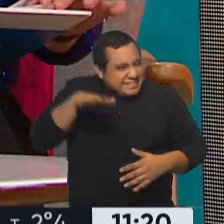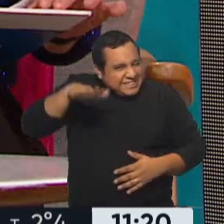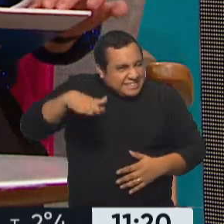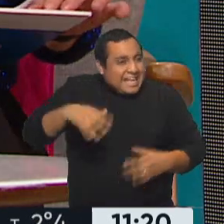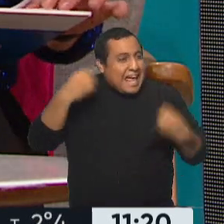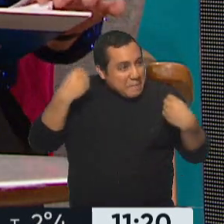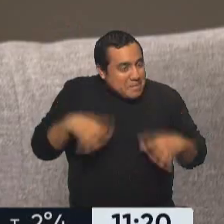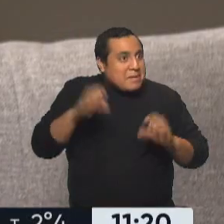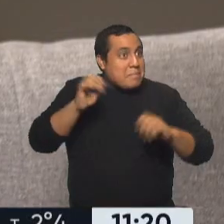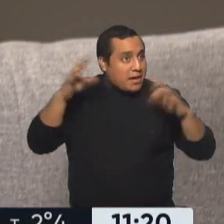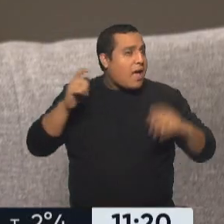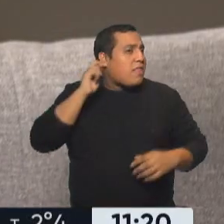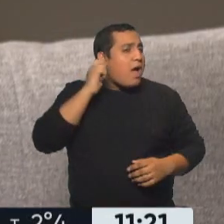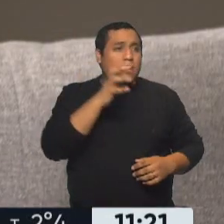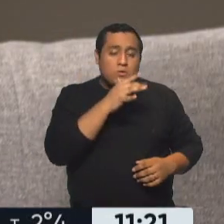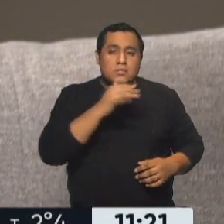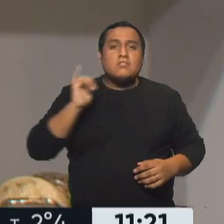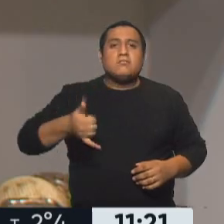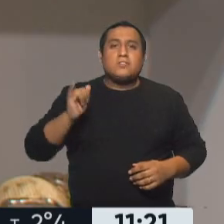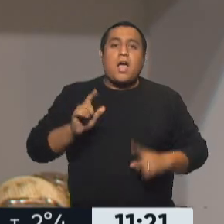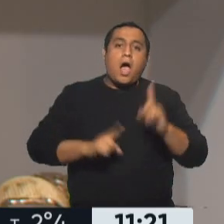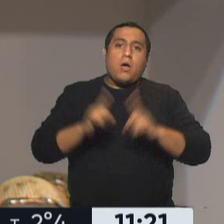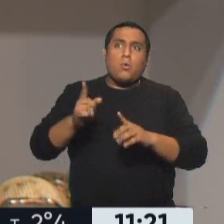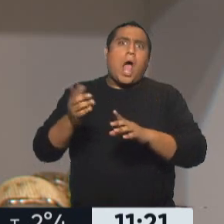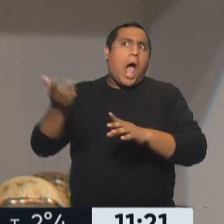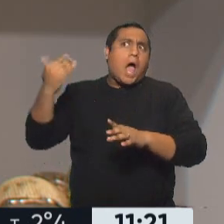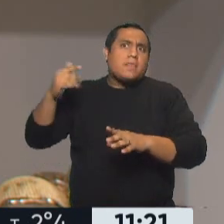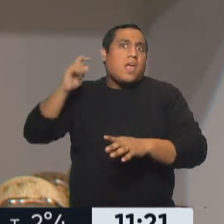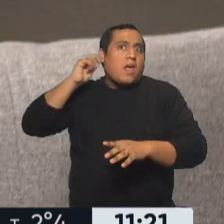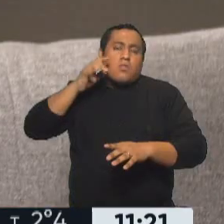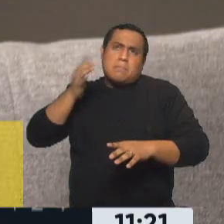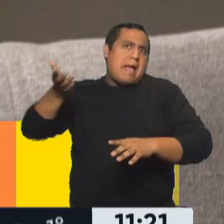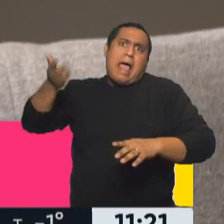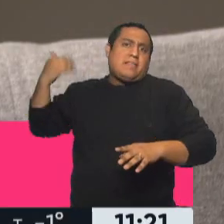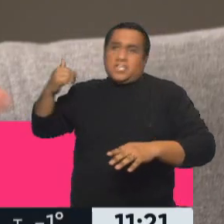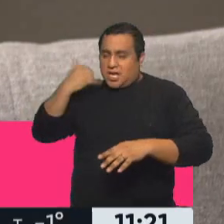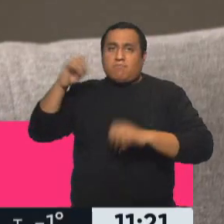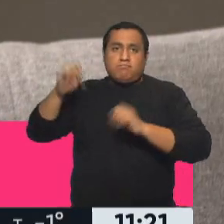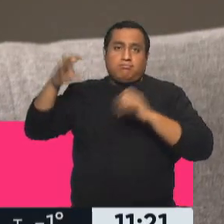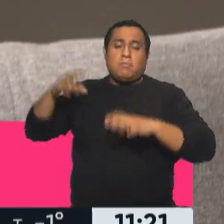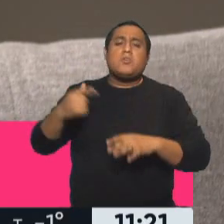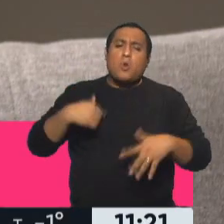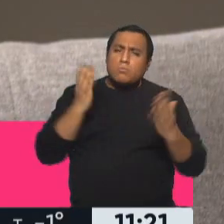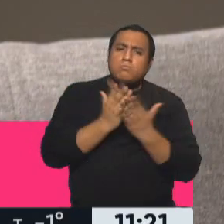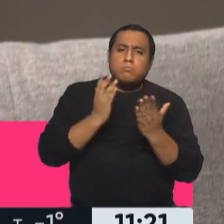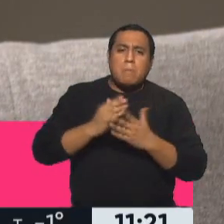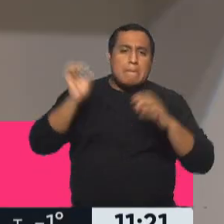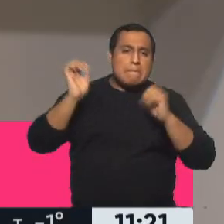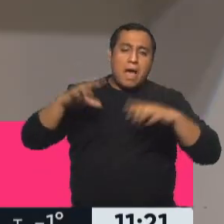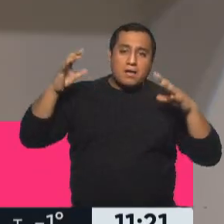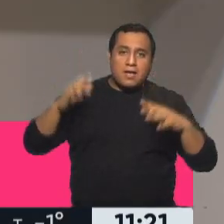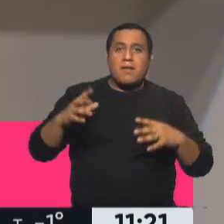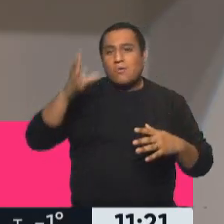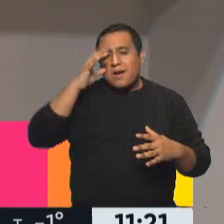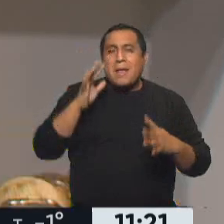a los 14 años. Sí, sí, sí. Hay magos que arrancaron mucho más chicos todavía. Pero muy chico, años, chico. Empecé a estudiar magia. Bueno, ¿te acordás? Las